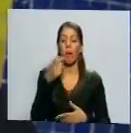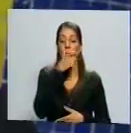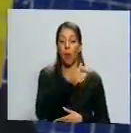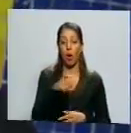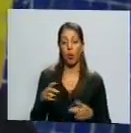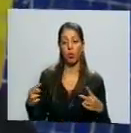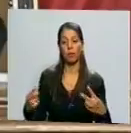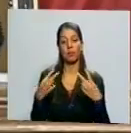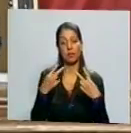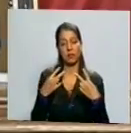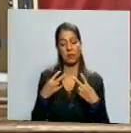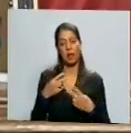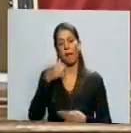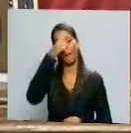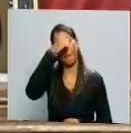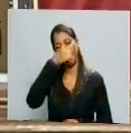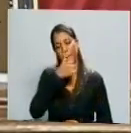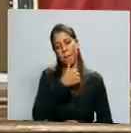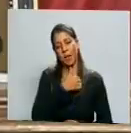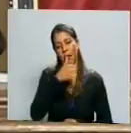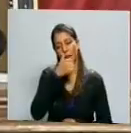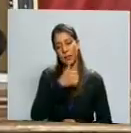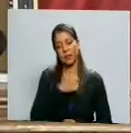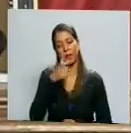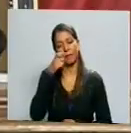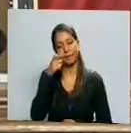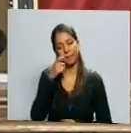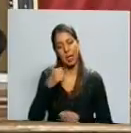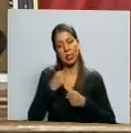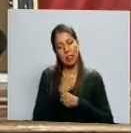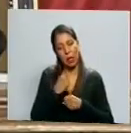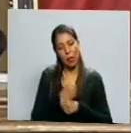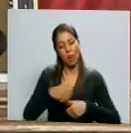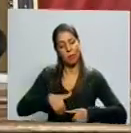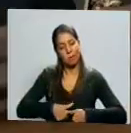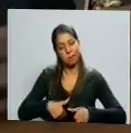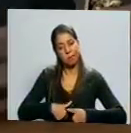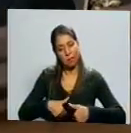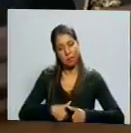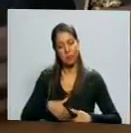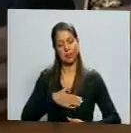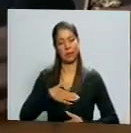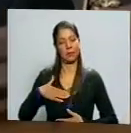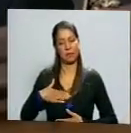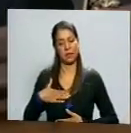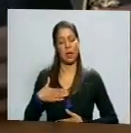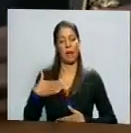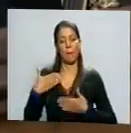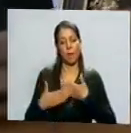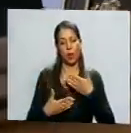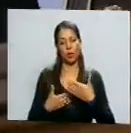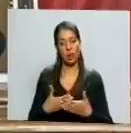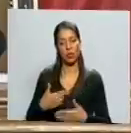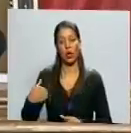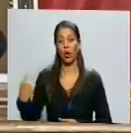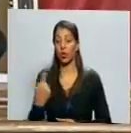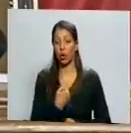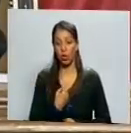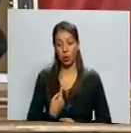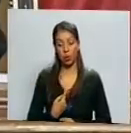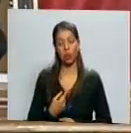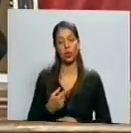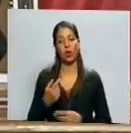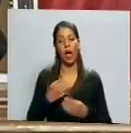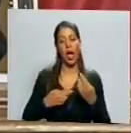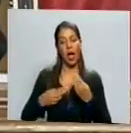con dignidad, con muchas ganas de trabajar este proceso que vamos desarrollando, y que seguramente,